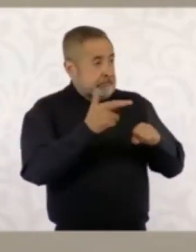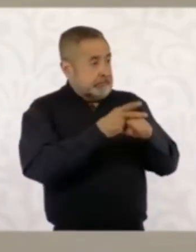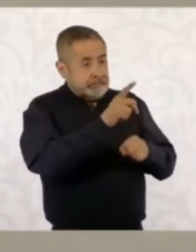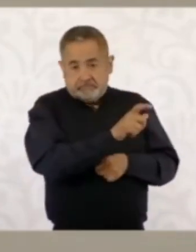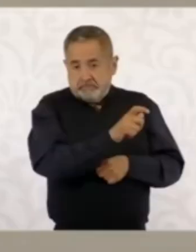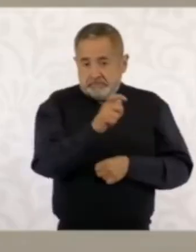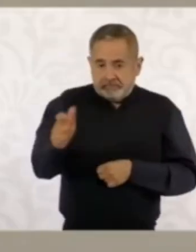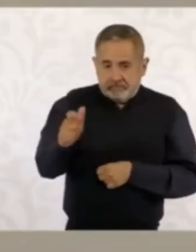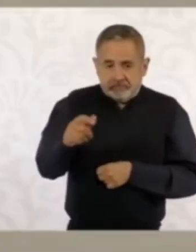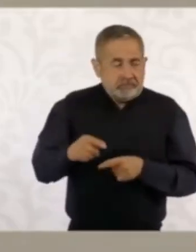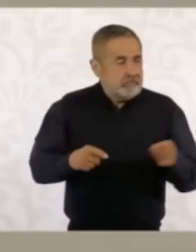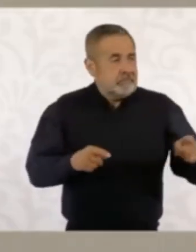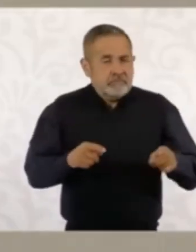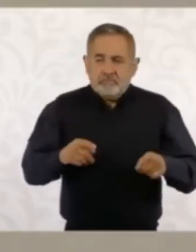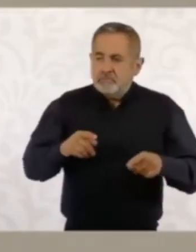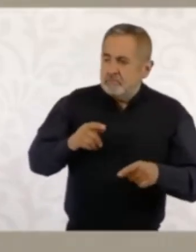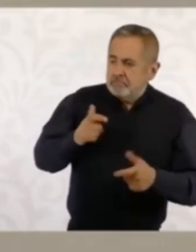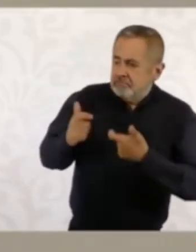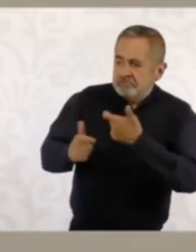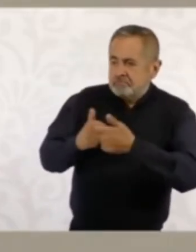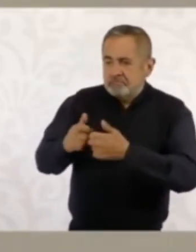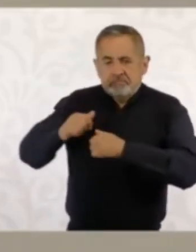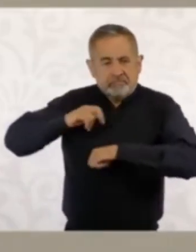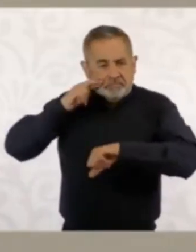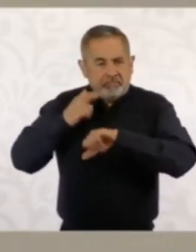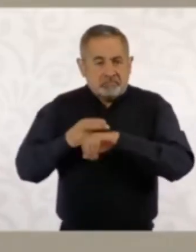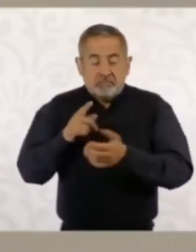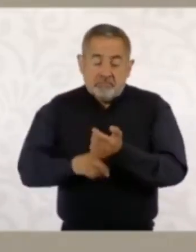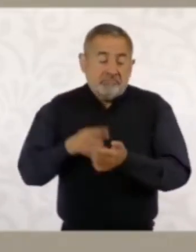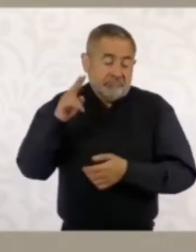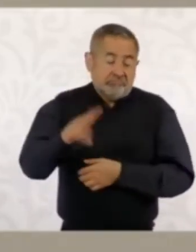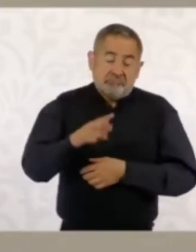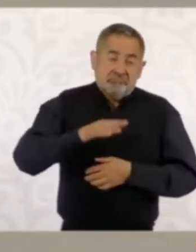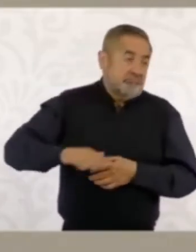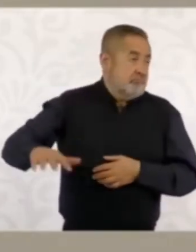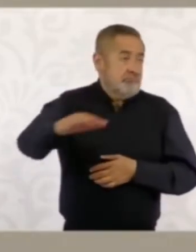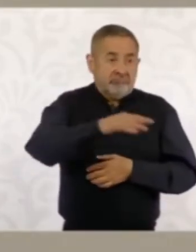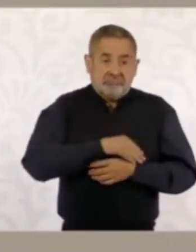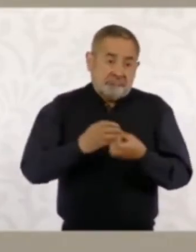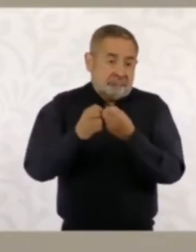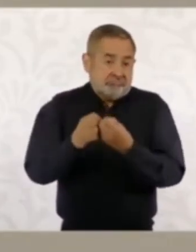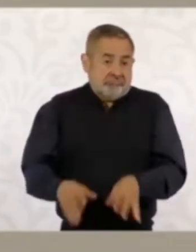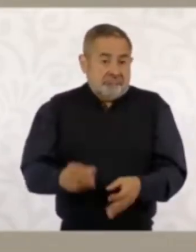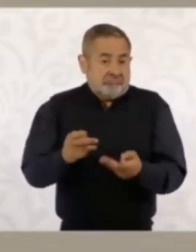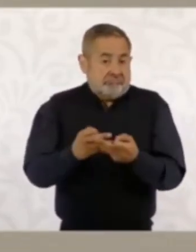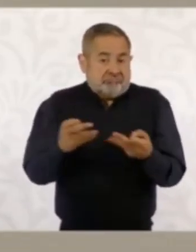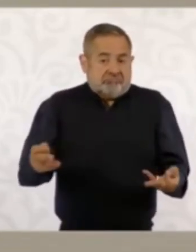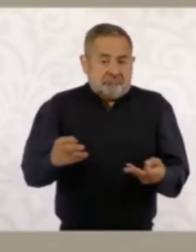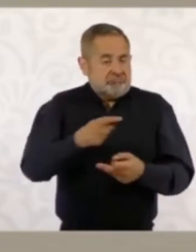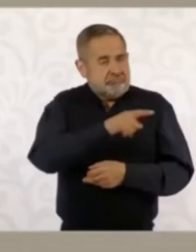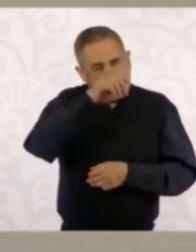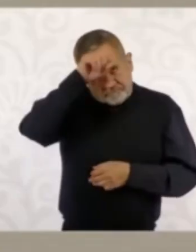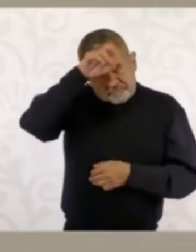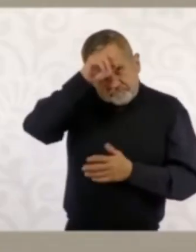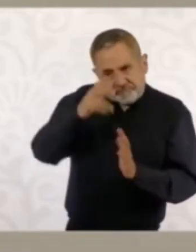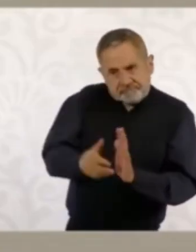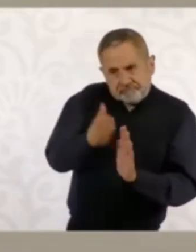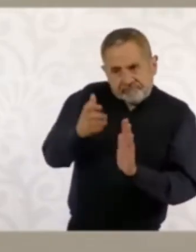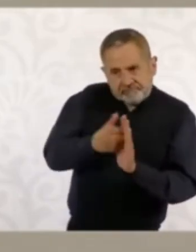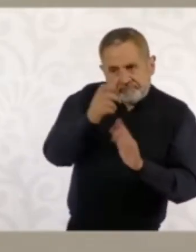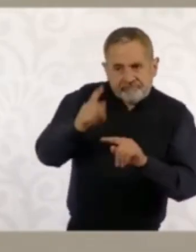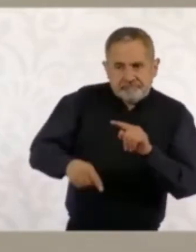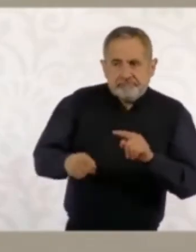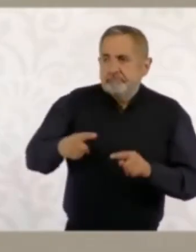estar asumiendo el costo, porque es un costo gravísimo, un costo social, un costo de esta comunidad